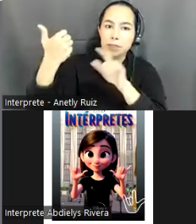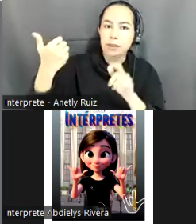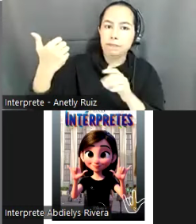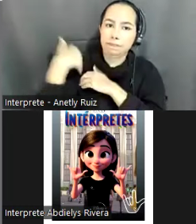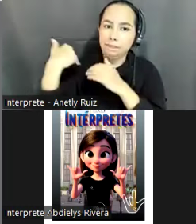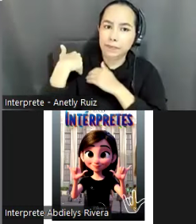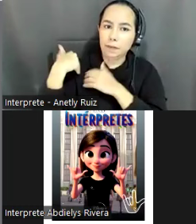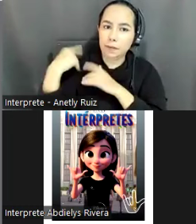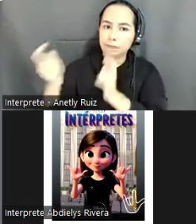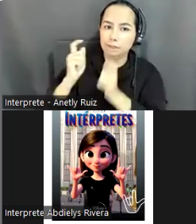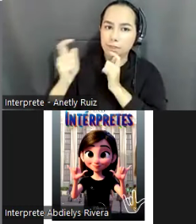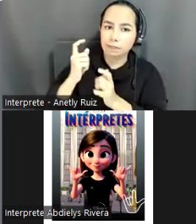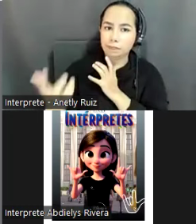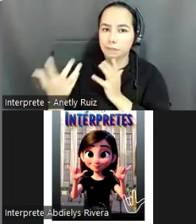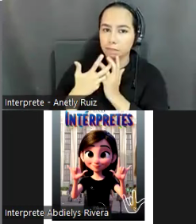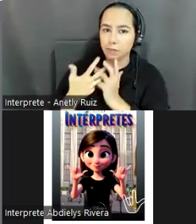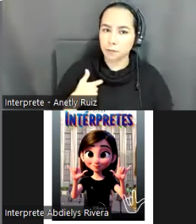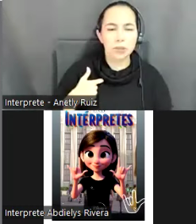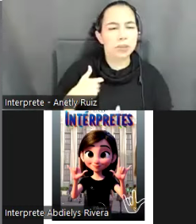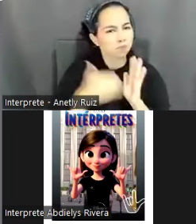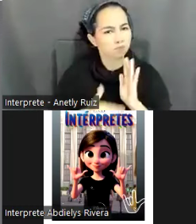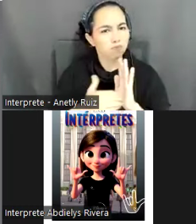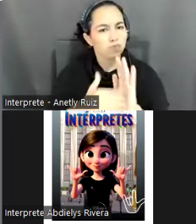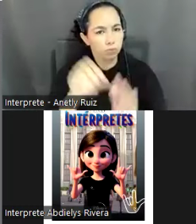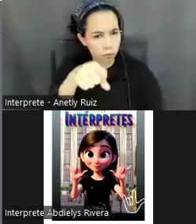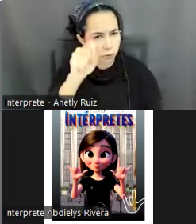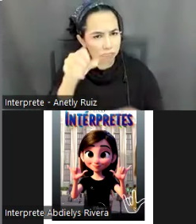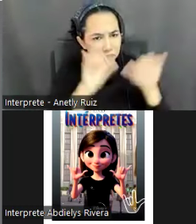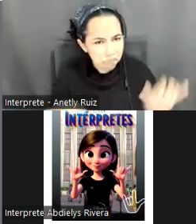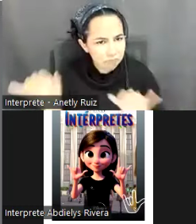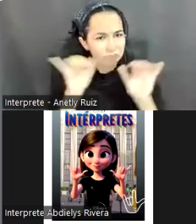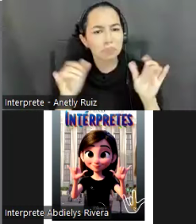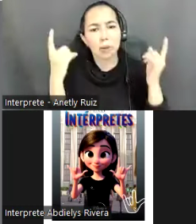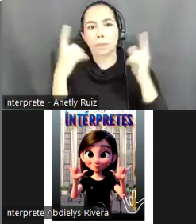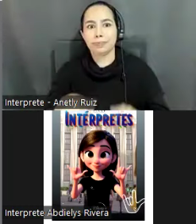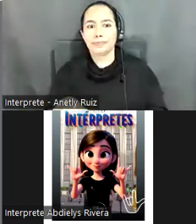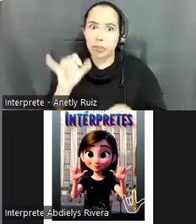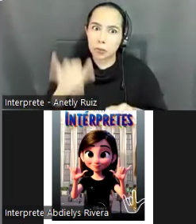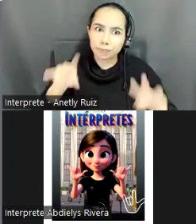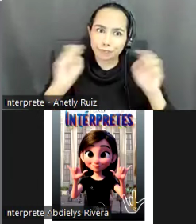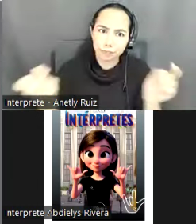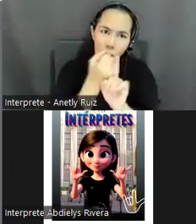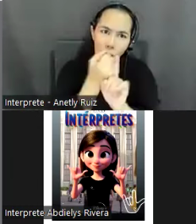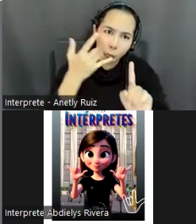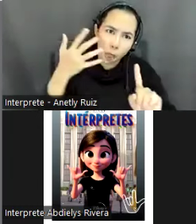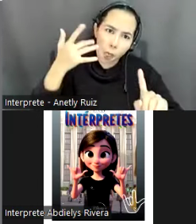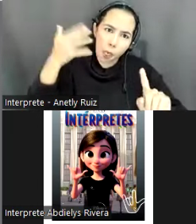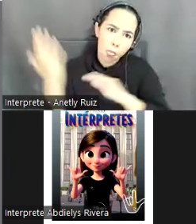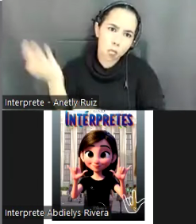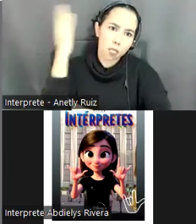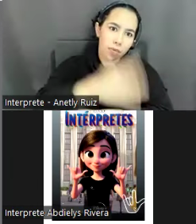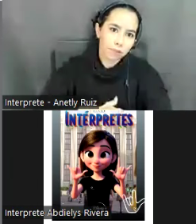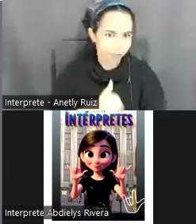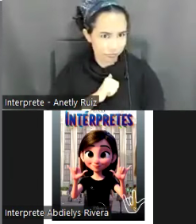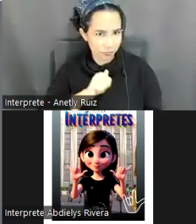Y es bien común. De eso podría estar hablándole hasta mañana porque pues trabajo